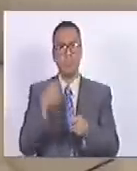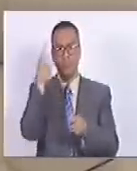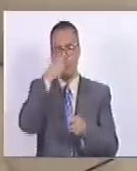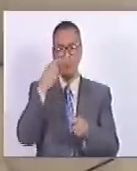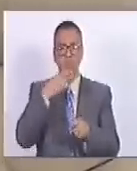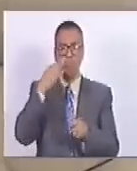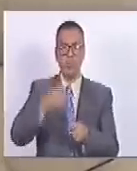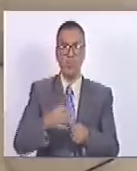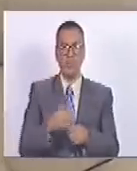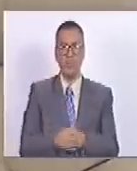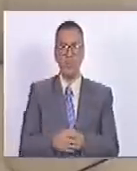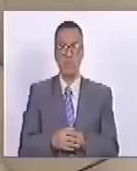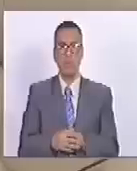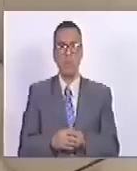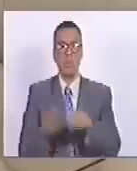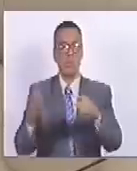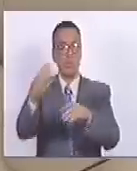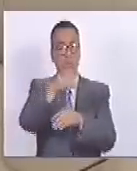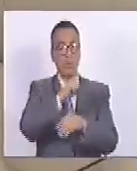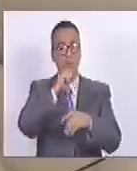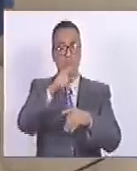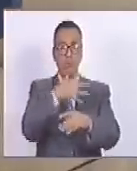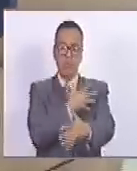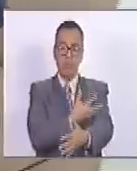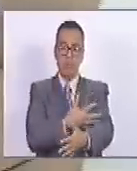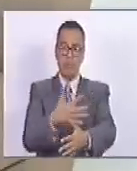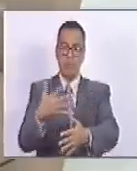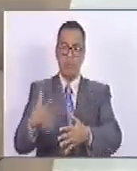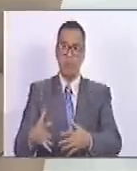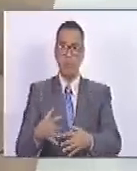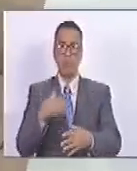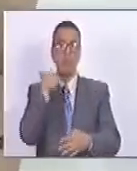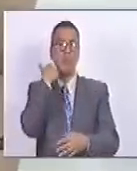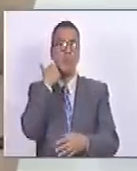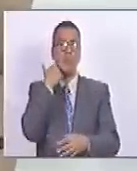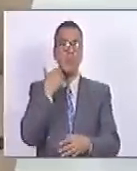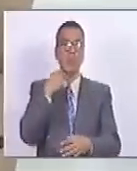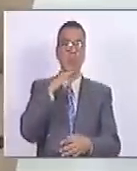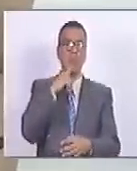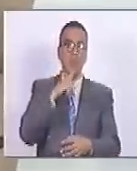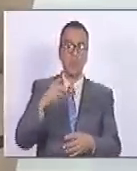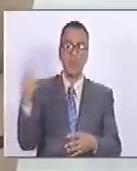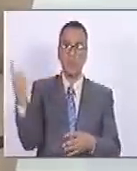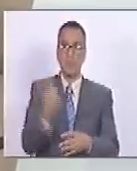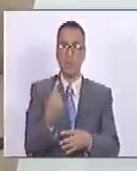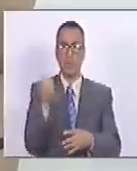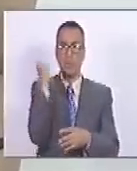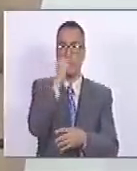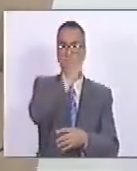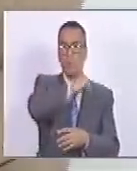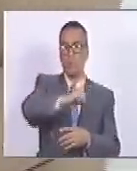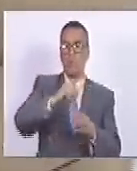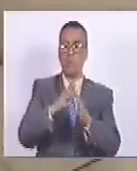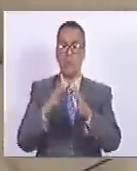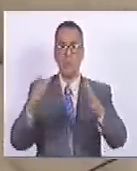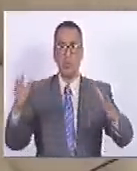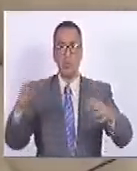verdad: la conquista sangrienta, las enfermedades que trajeron, los asesinatos en